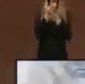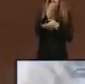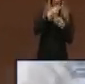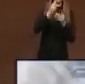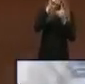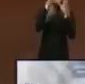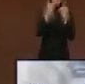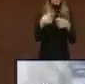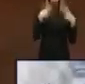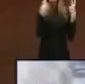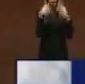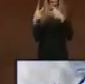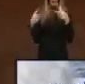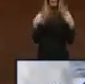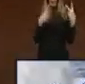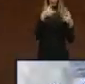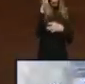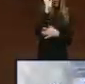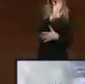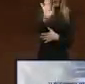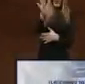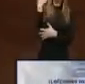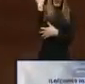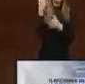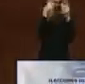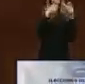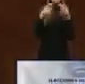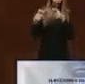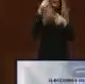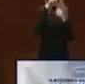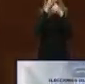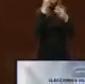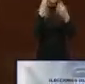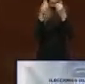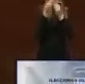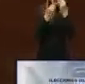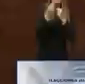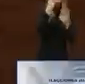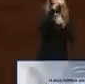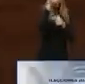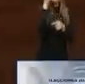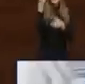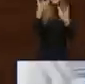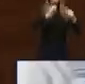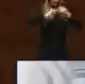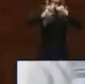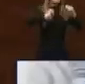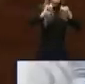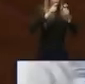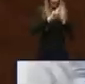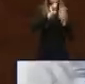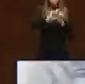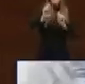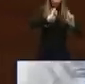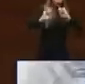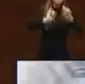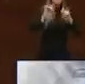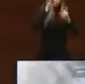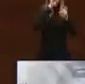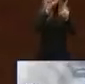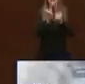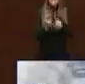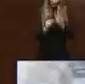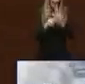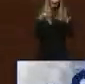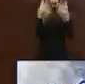vender sus platillos. Y vean ustedes la cohetería, las ametralladoras de cohetes que están pues